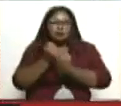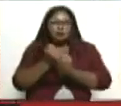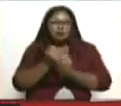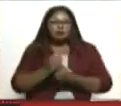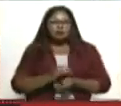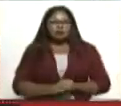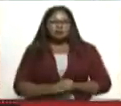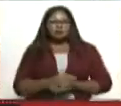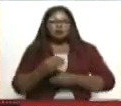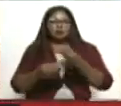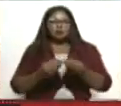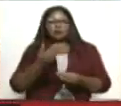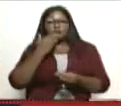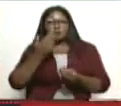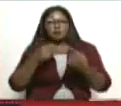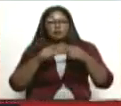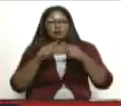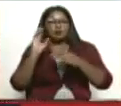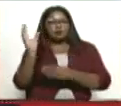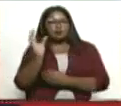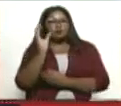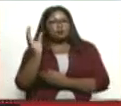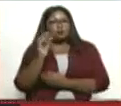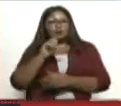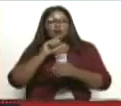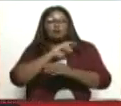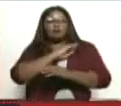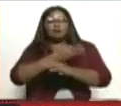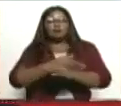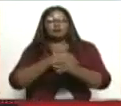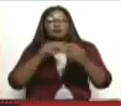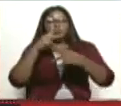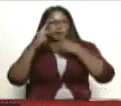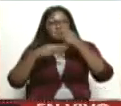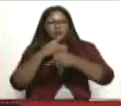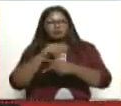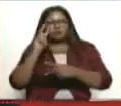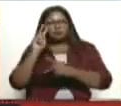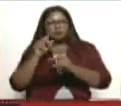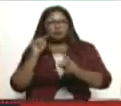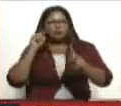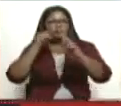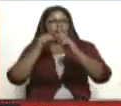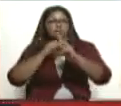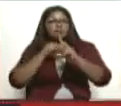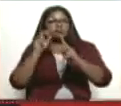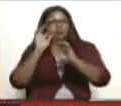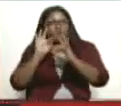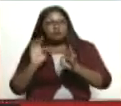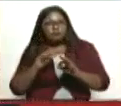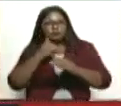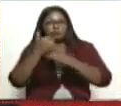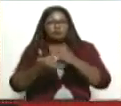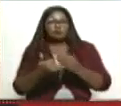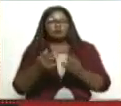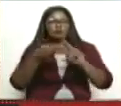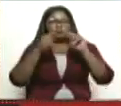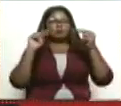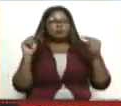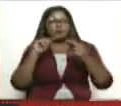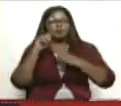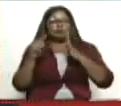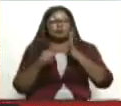como lo solicite Colombia y sus fuerzas políticas, para alcanzar el proyecto de paz total